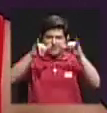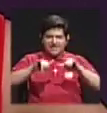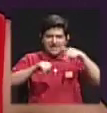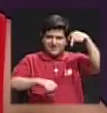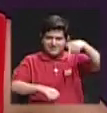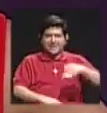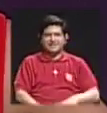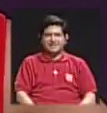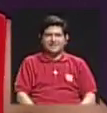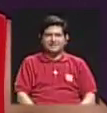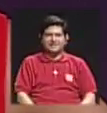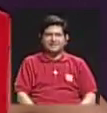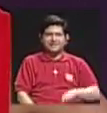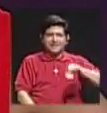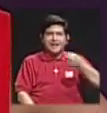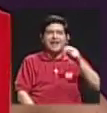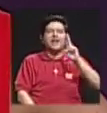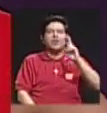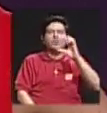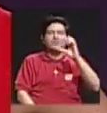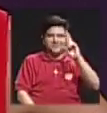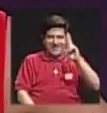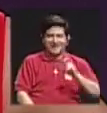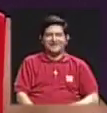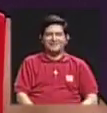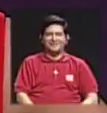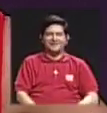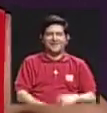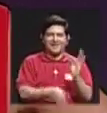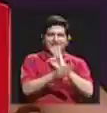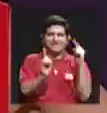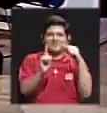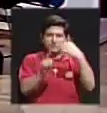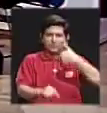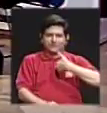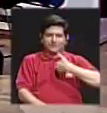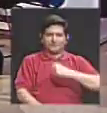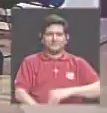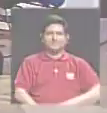es que quédese con Canal UCR TV Consentido.